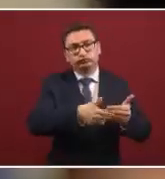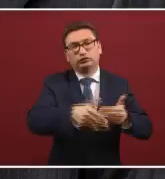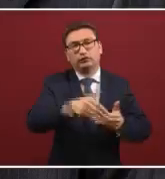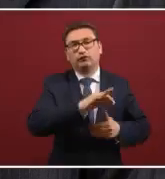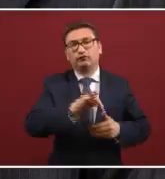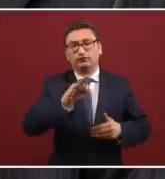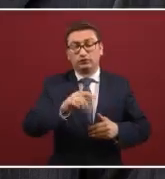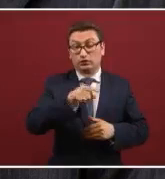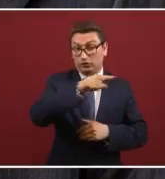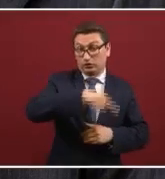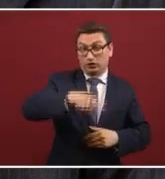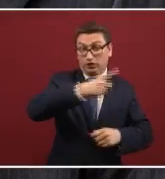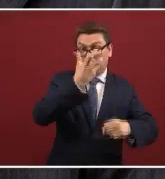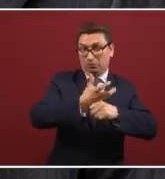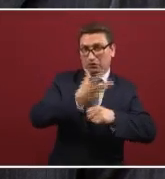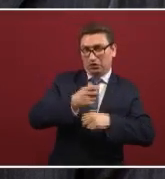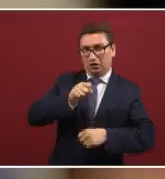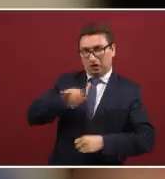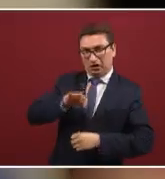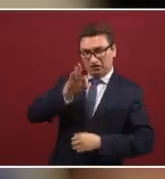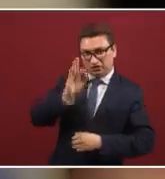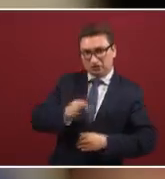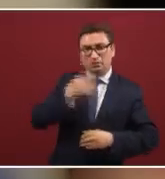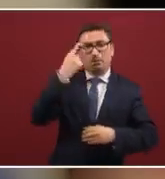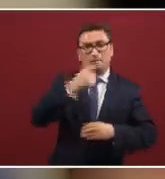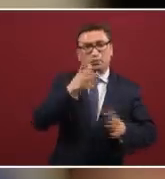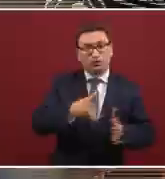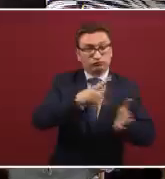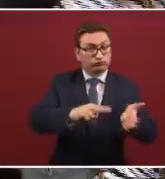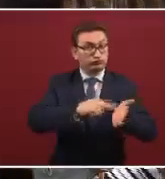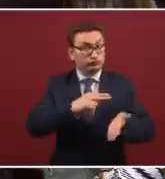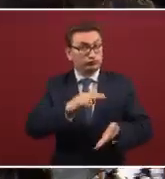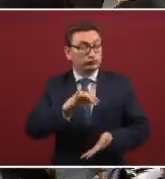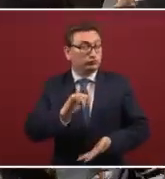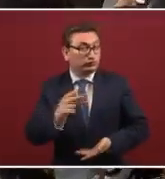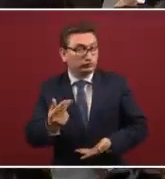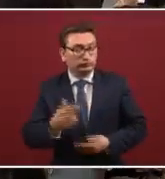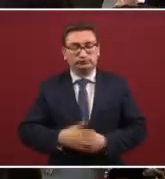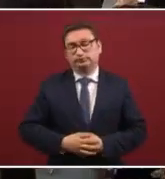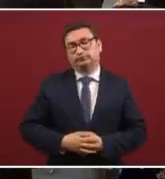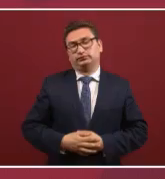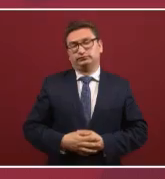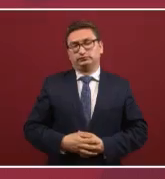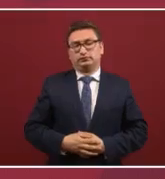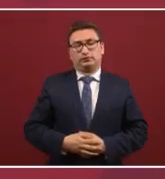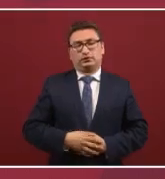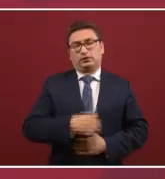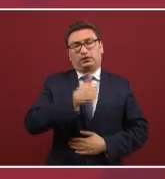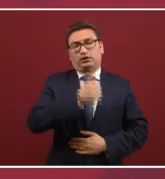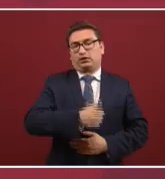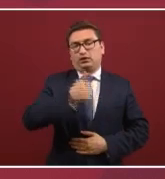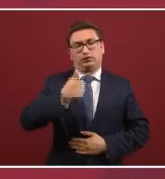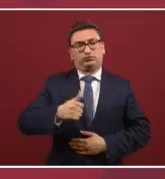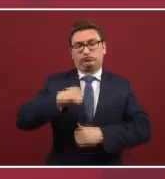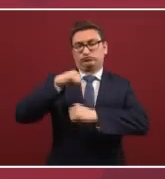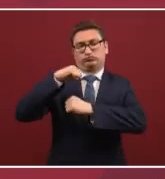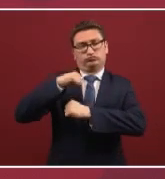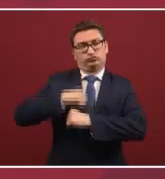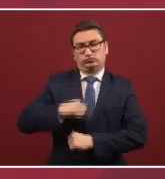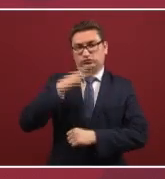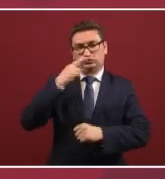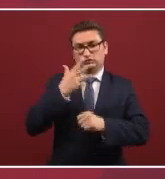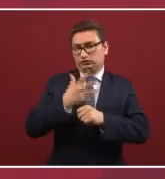gobierno de Estados Unidos de que se impulse la ratificación allá. Es una decisión soberana, ya se iniciaron estos